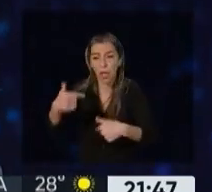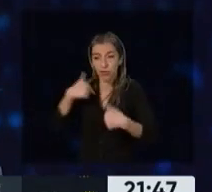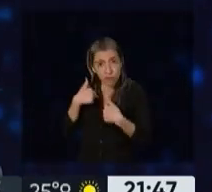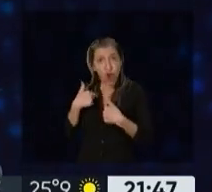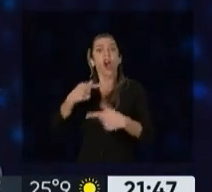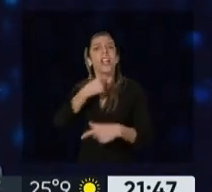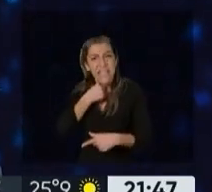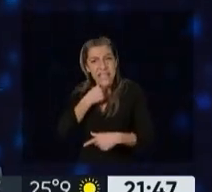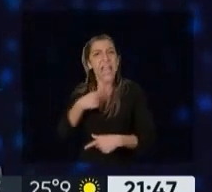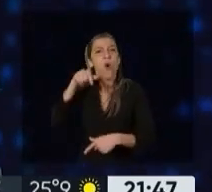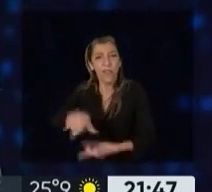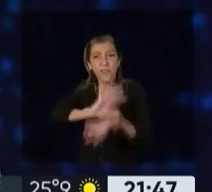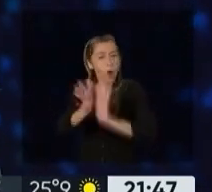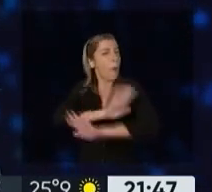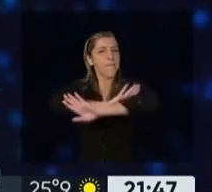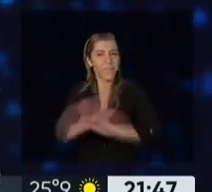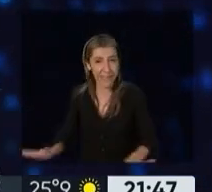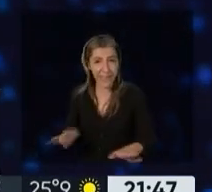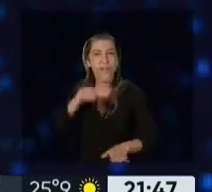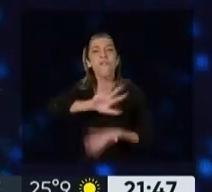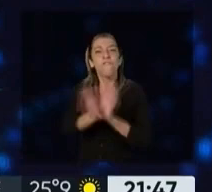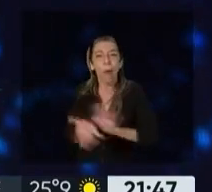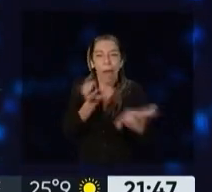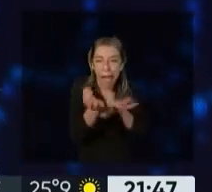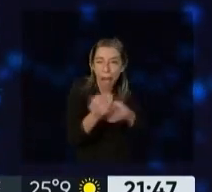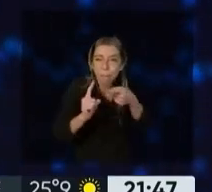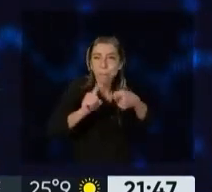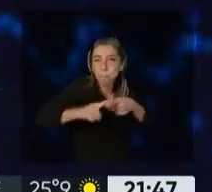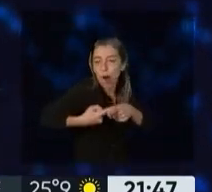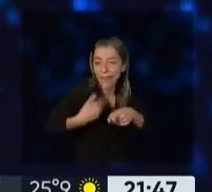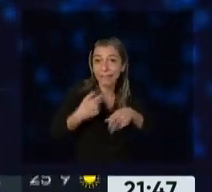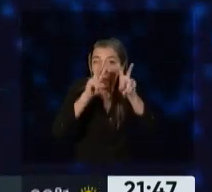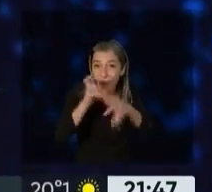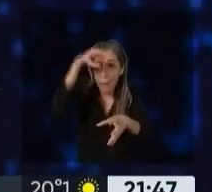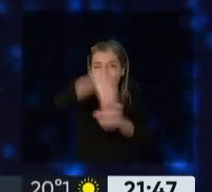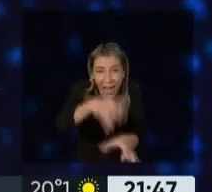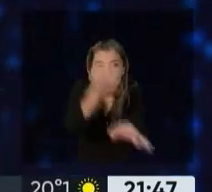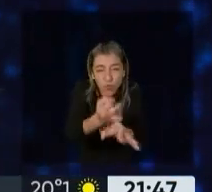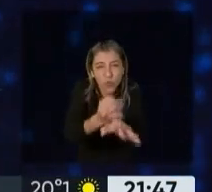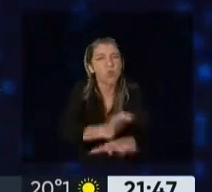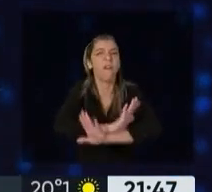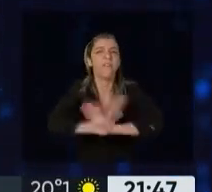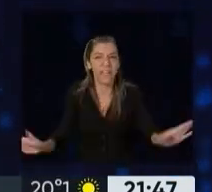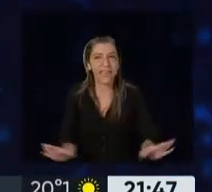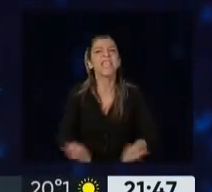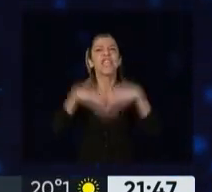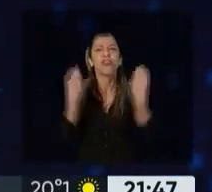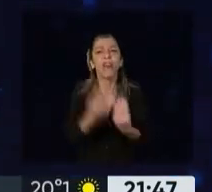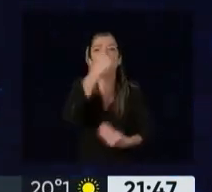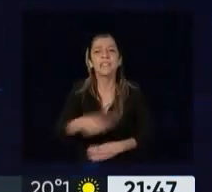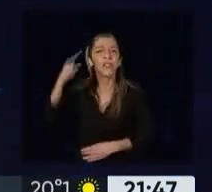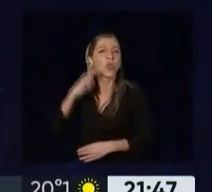adoctrinamiento se termina, de una vez y para siempre. Primero, 190 días de clases, ni uno